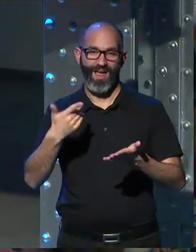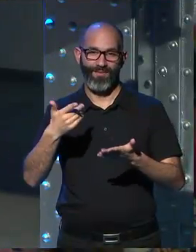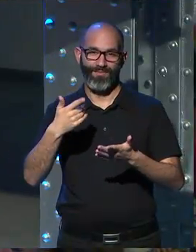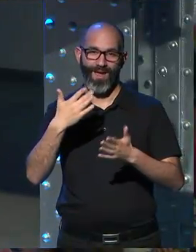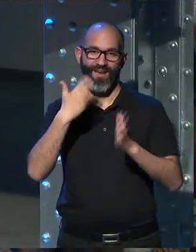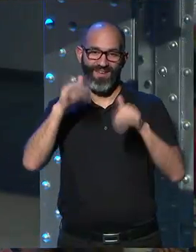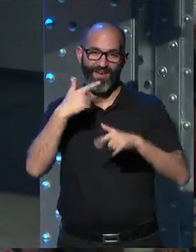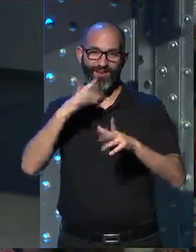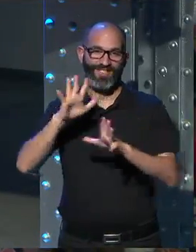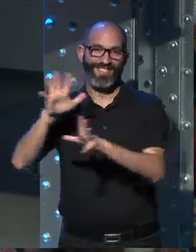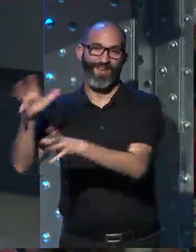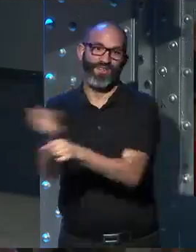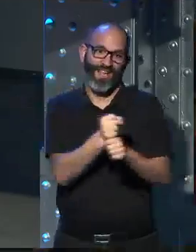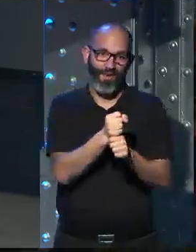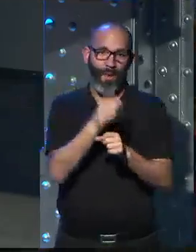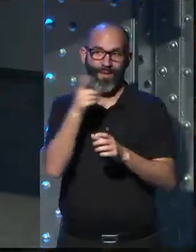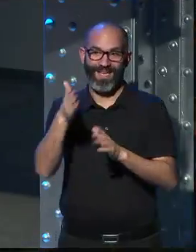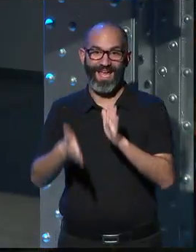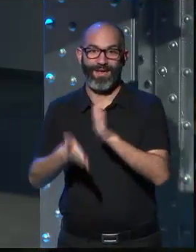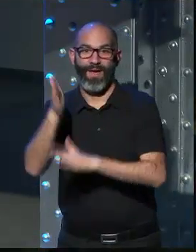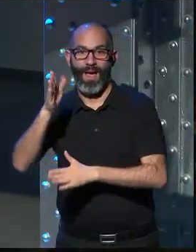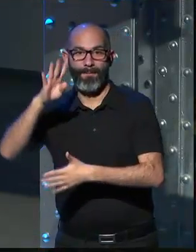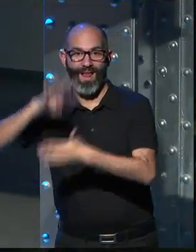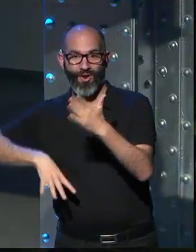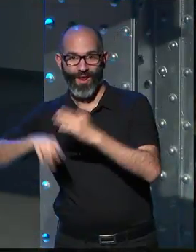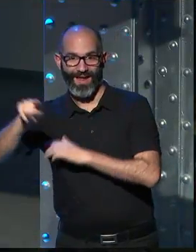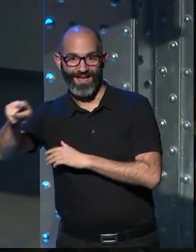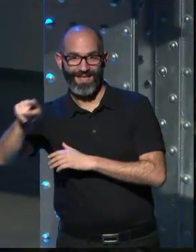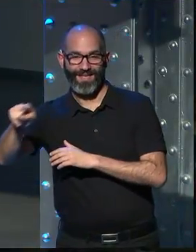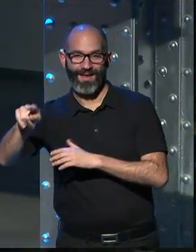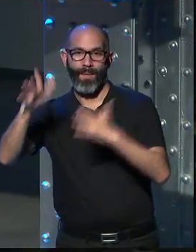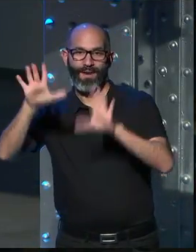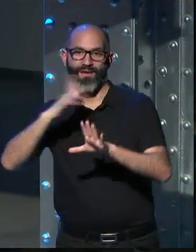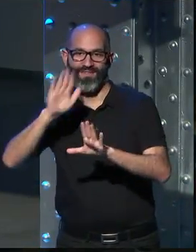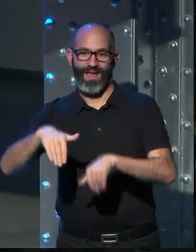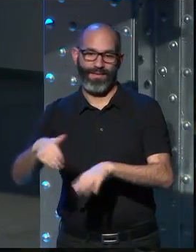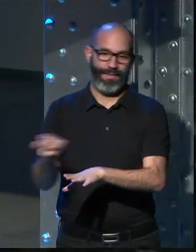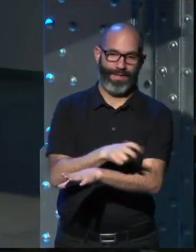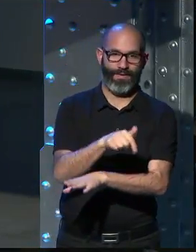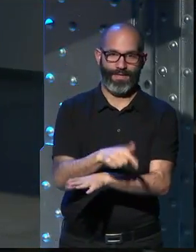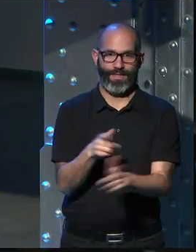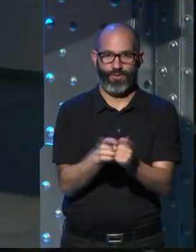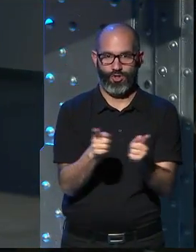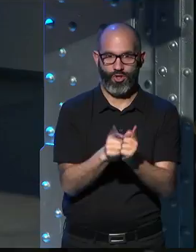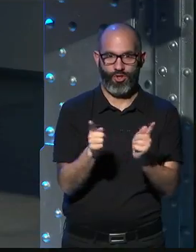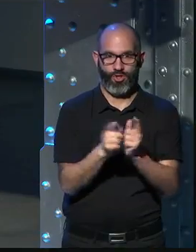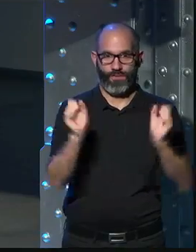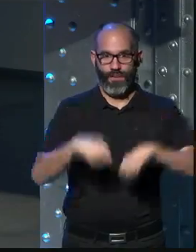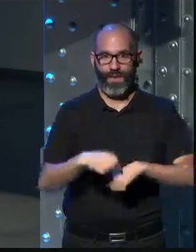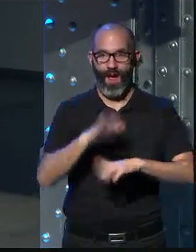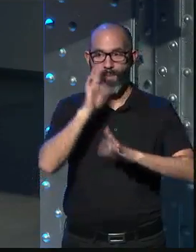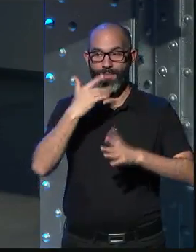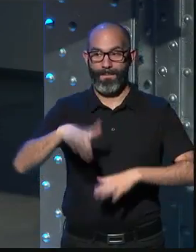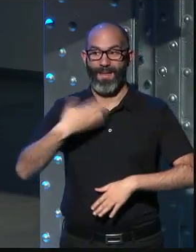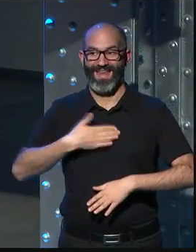hemos secuestrado porque ella iba a Barcelona, donde tiene que intervenir mañana, y la hemos cogido prácticamente